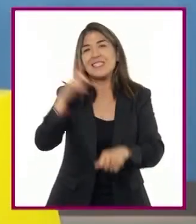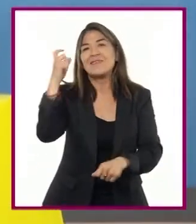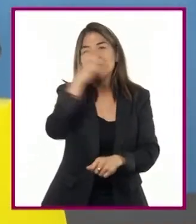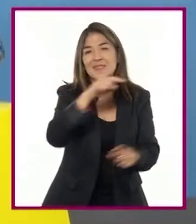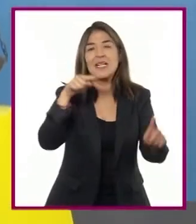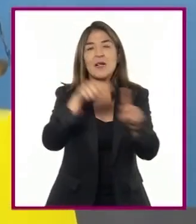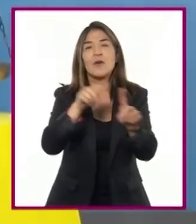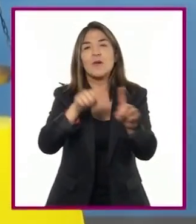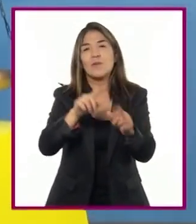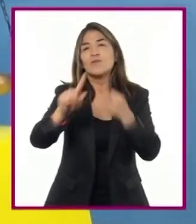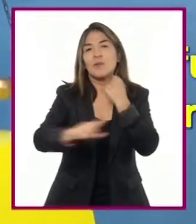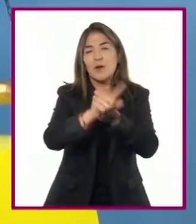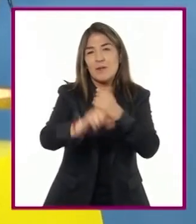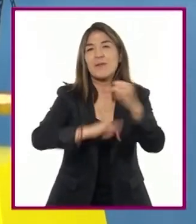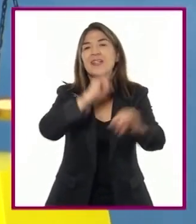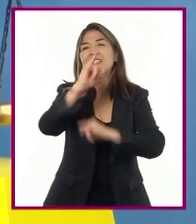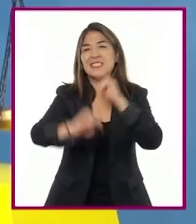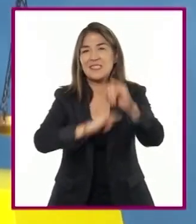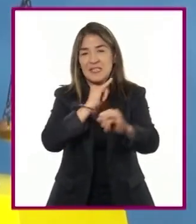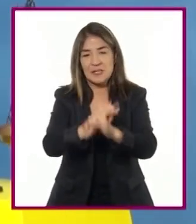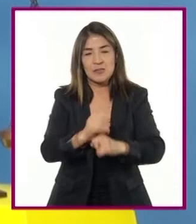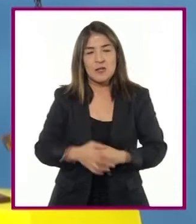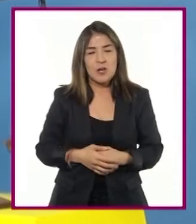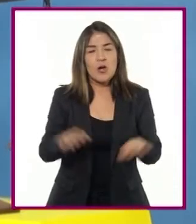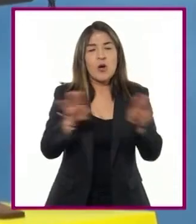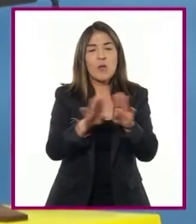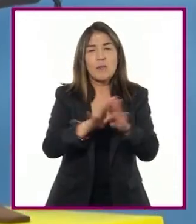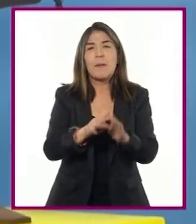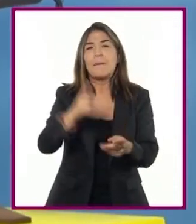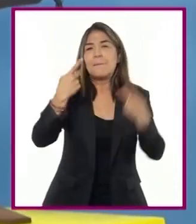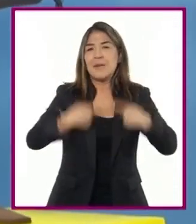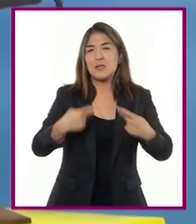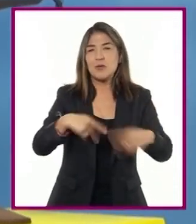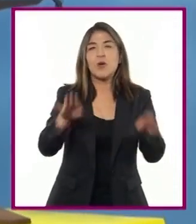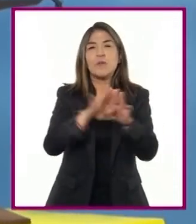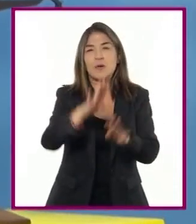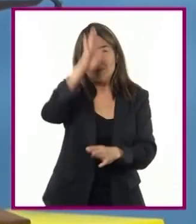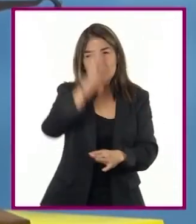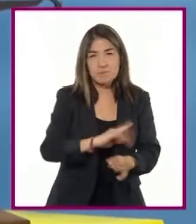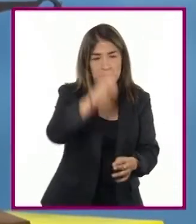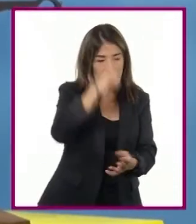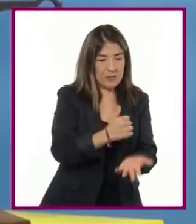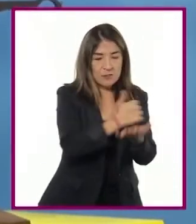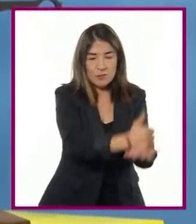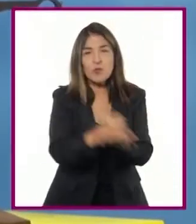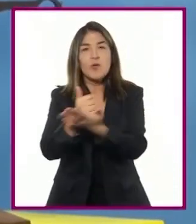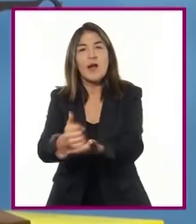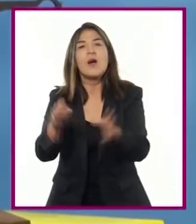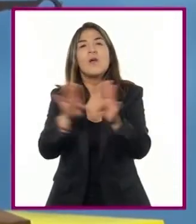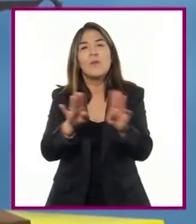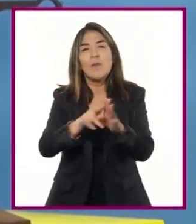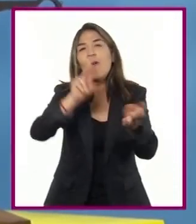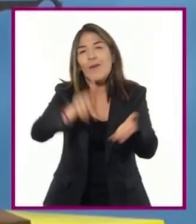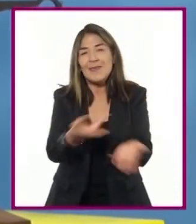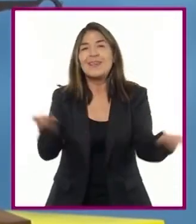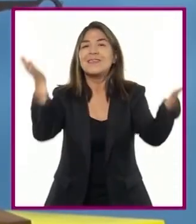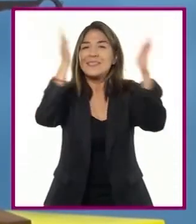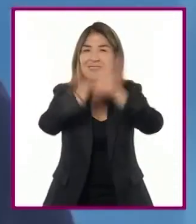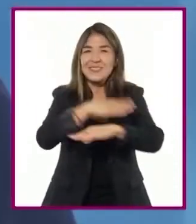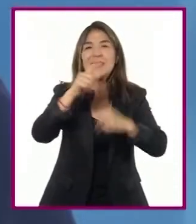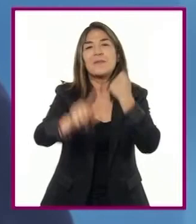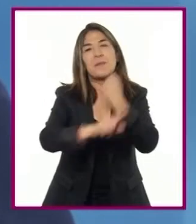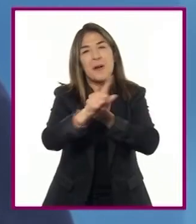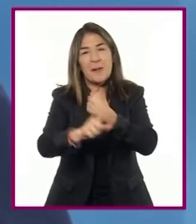conflictos internacionales. La función de la persona mediadora es la de reconciliar los intereses de las partes en